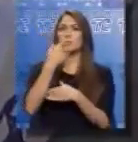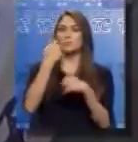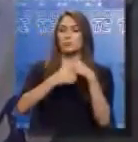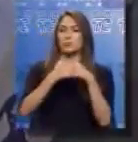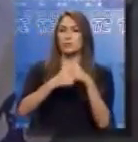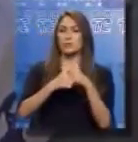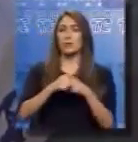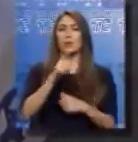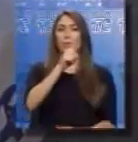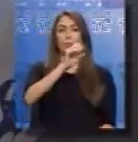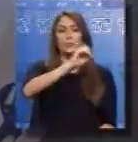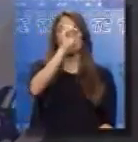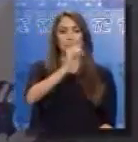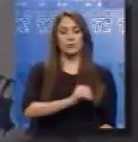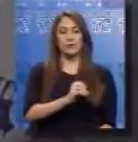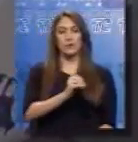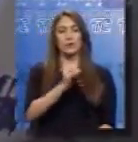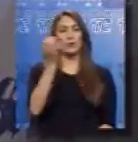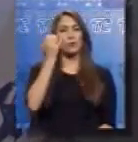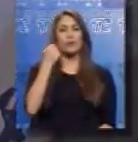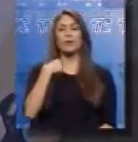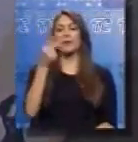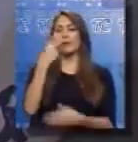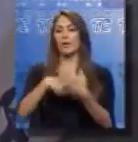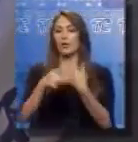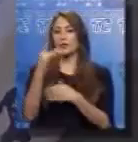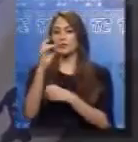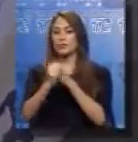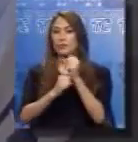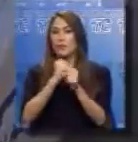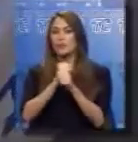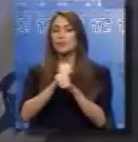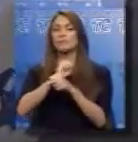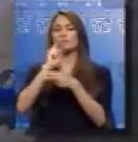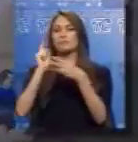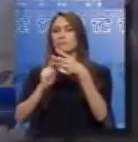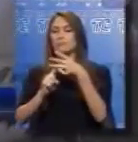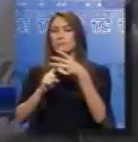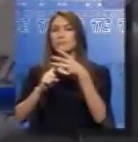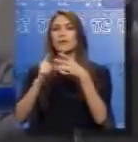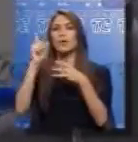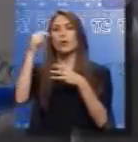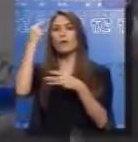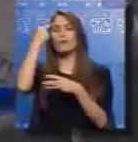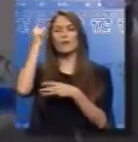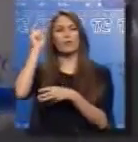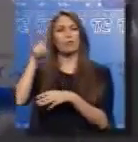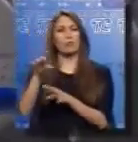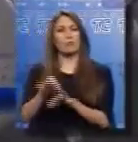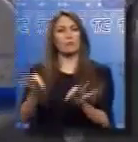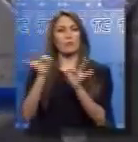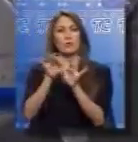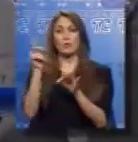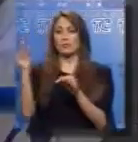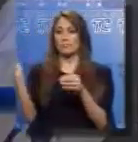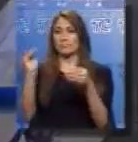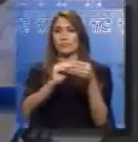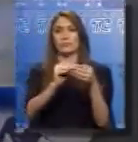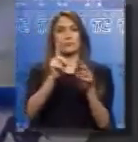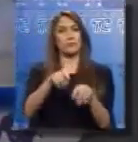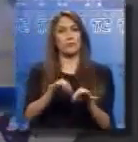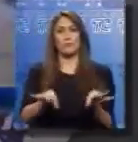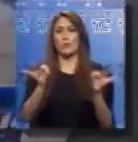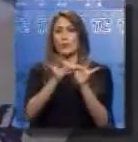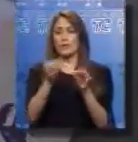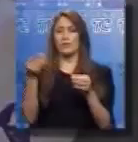1% el trabajador, el jubilado que tiene hijos hasta 18 años, el patrono 1 y el gobierno tiene que ponerle un punto que le corresponde para que